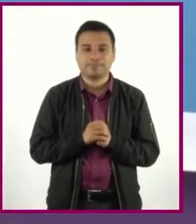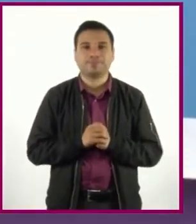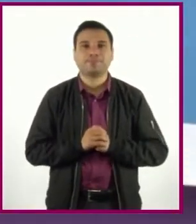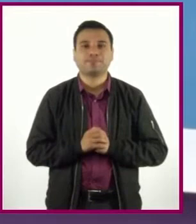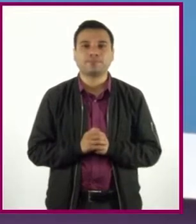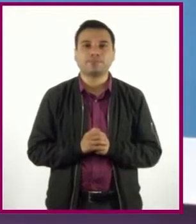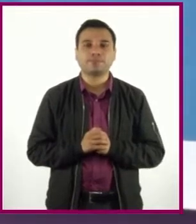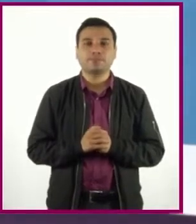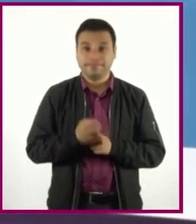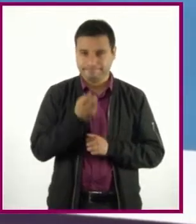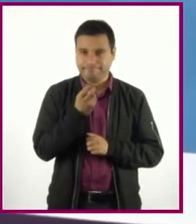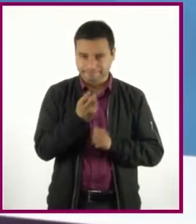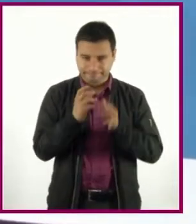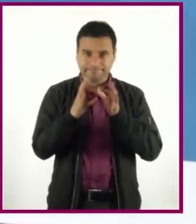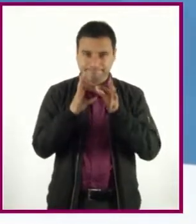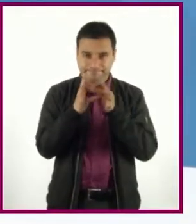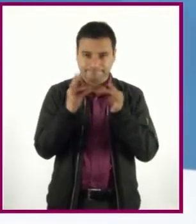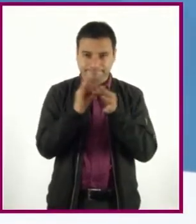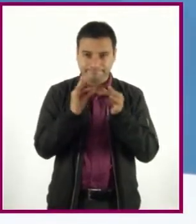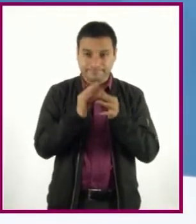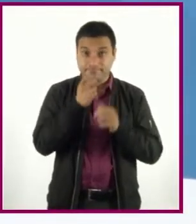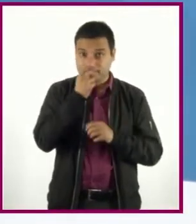Europa. Dice así: